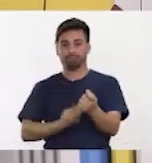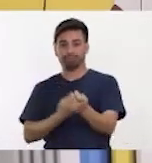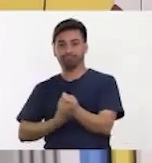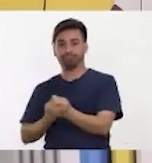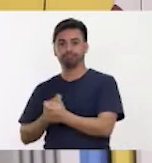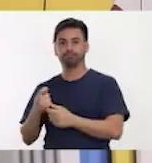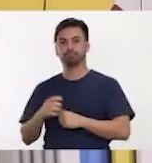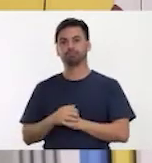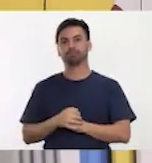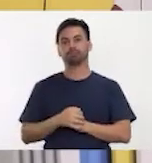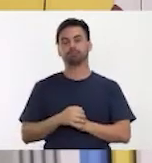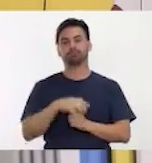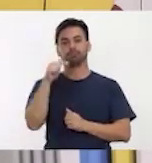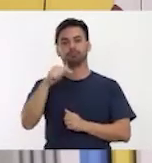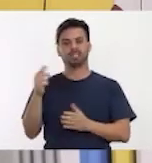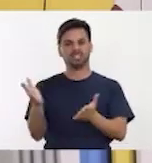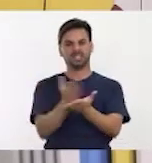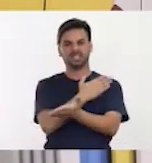fuerza militar.